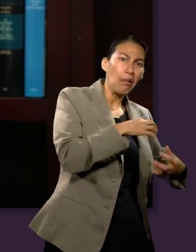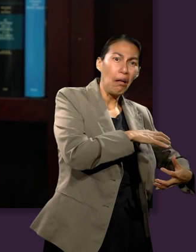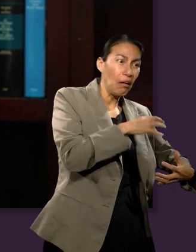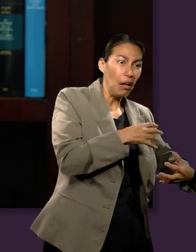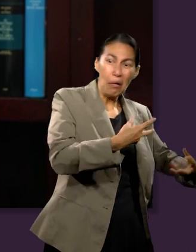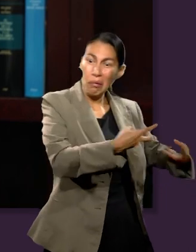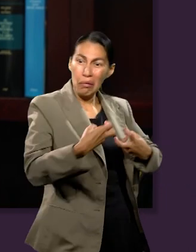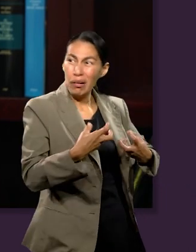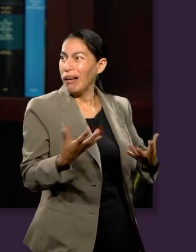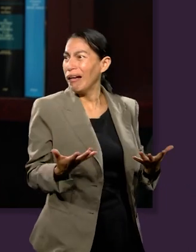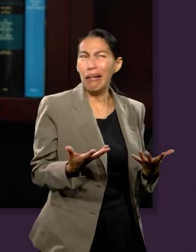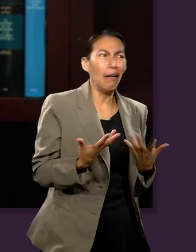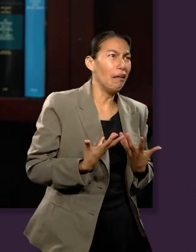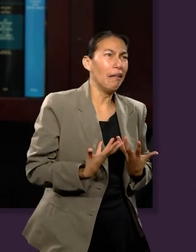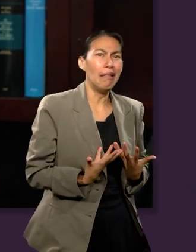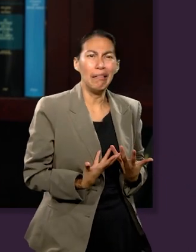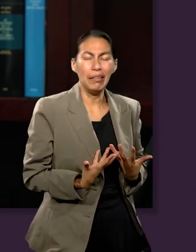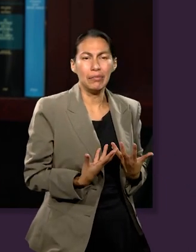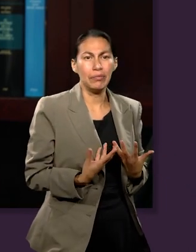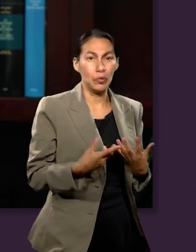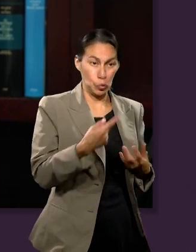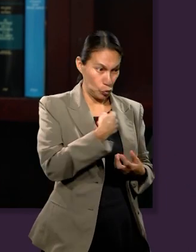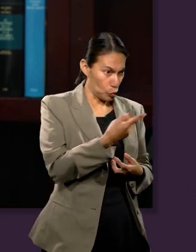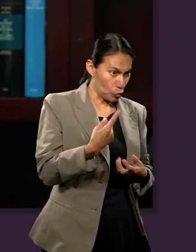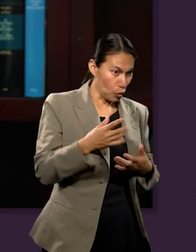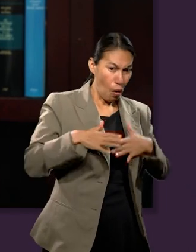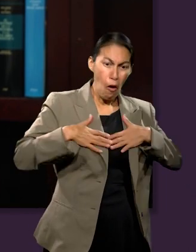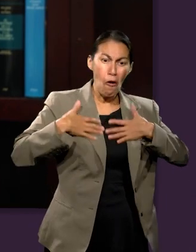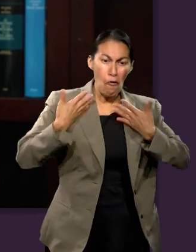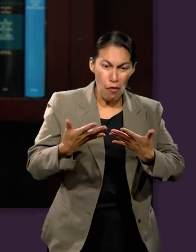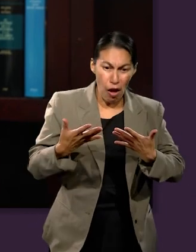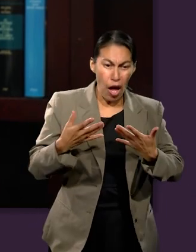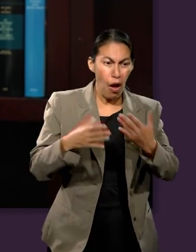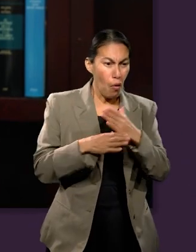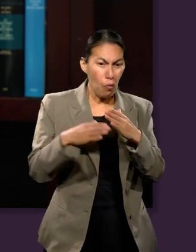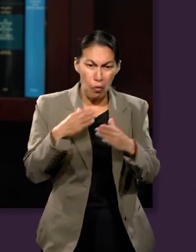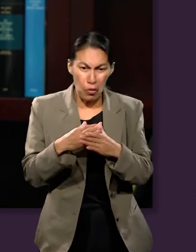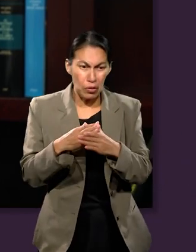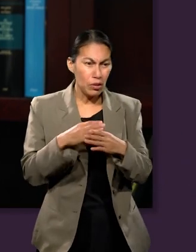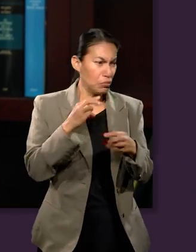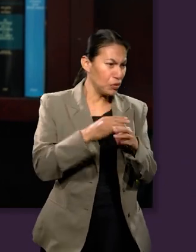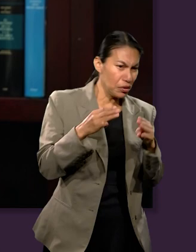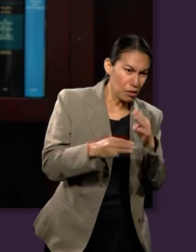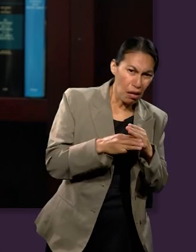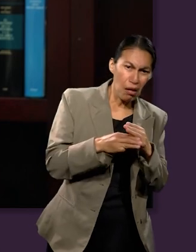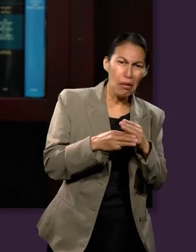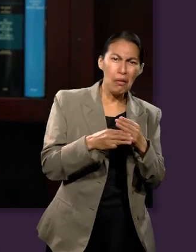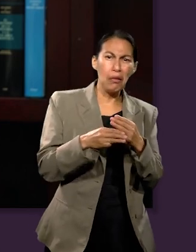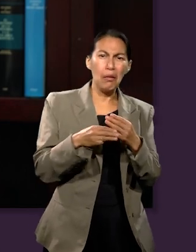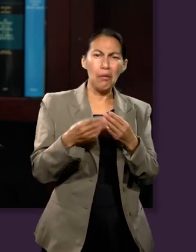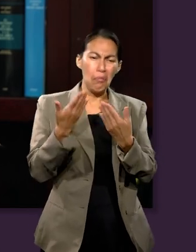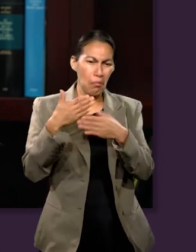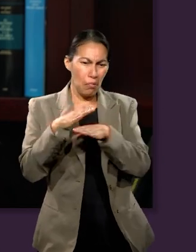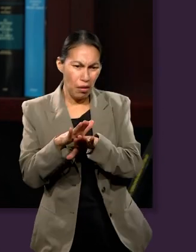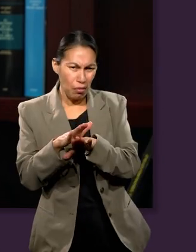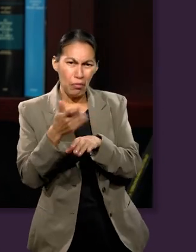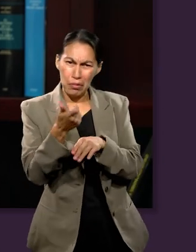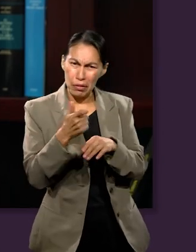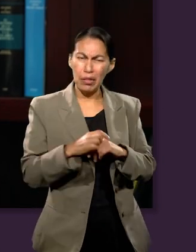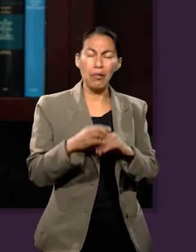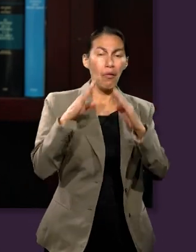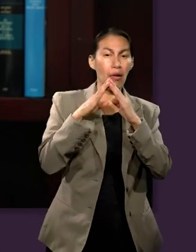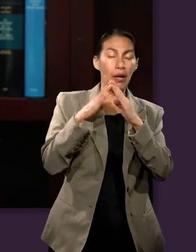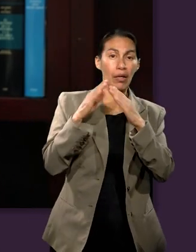robar lo que podamos haber acumulado En otras palabras no podemos confiar en las cosas materiales en nuestras cuentas